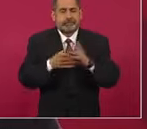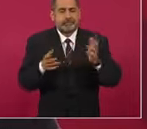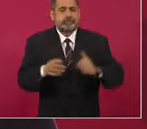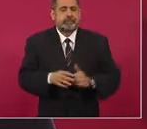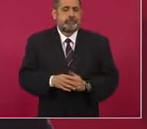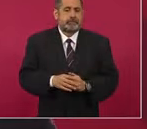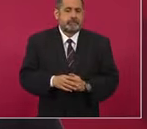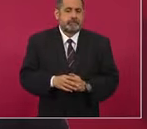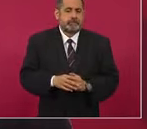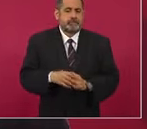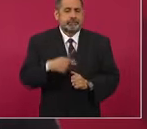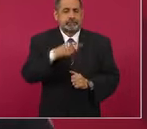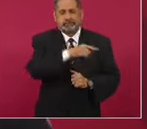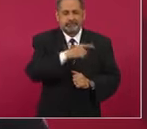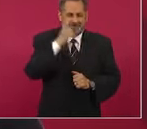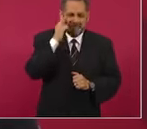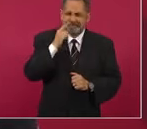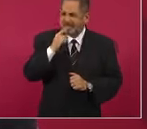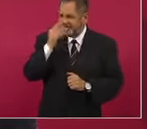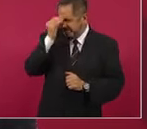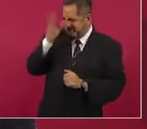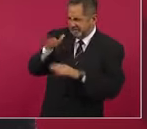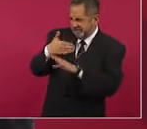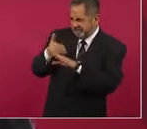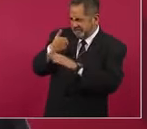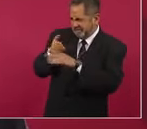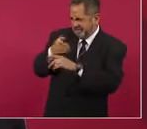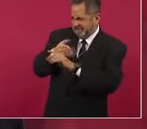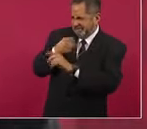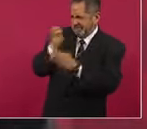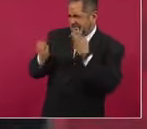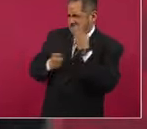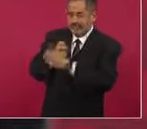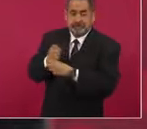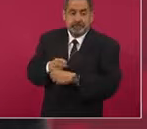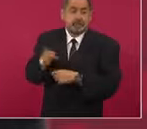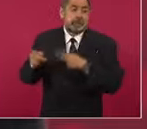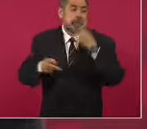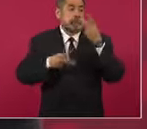que es un mercenario, hizo un escándalo